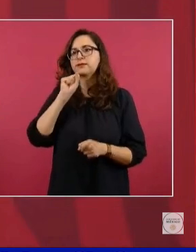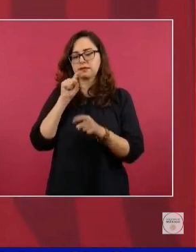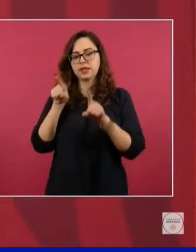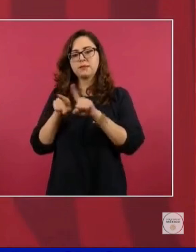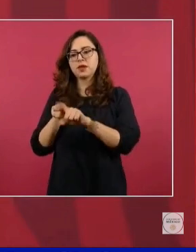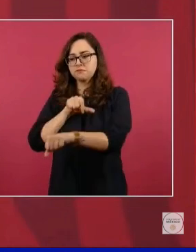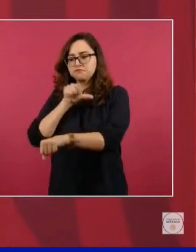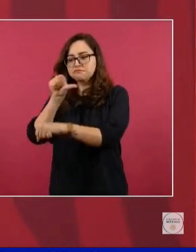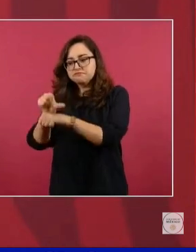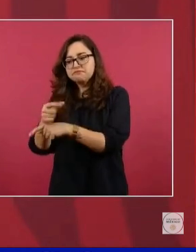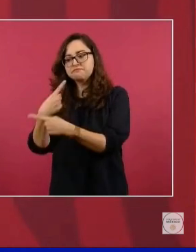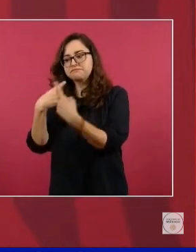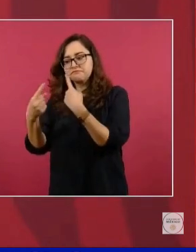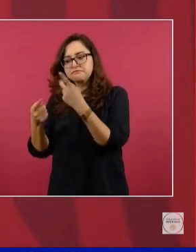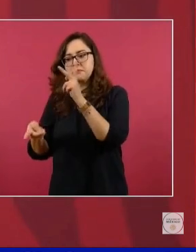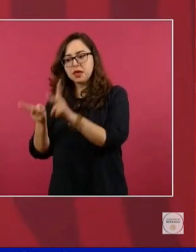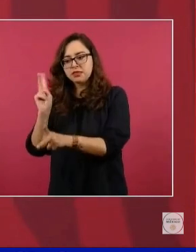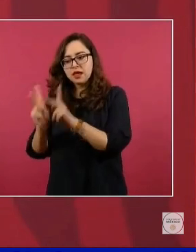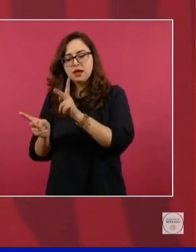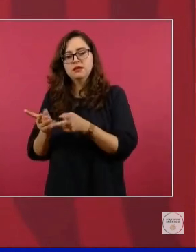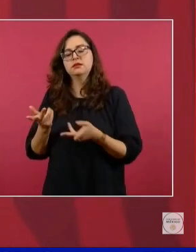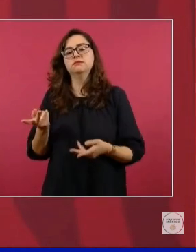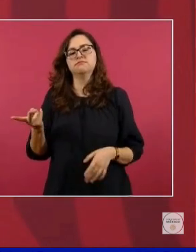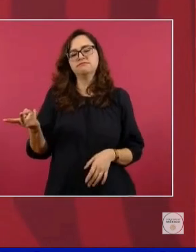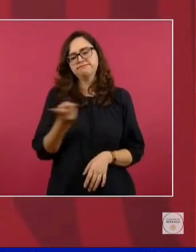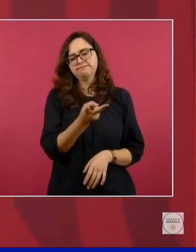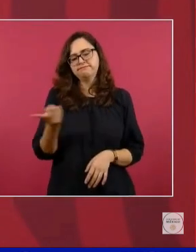que pues con los dos